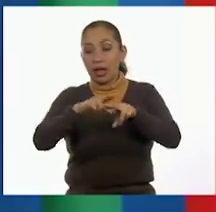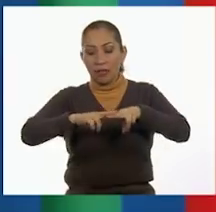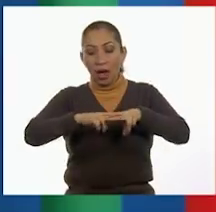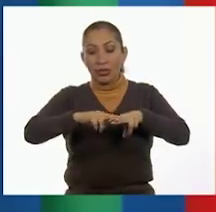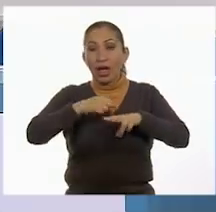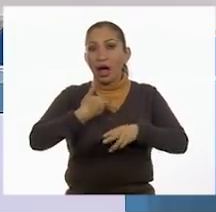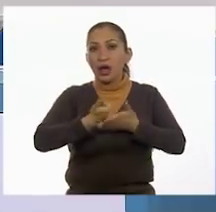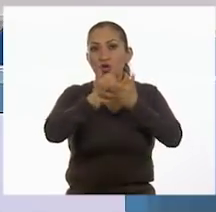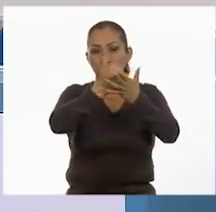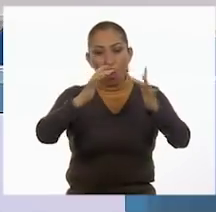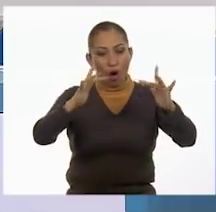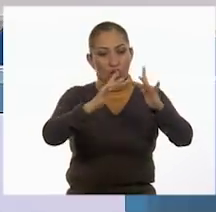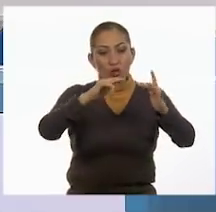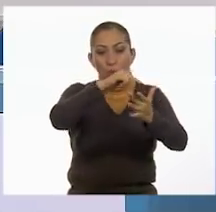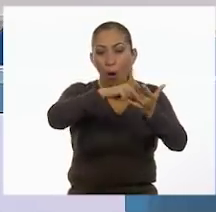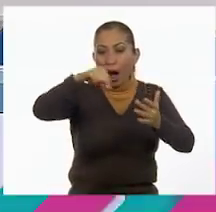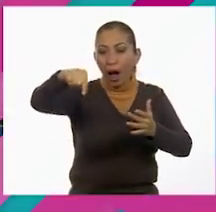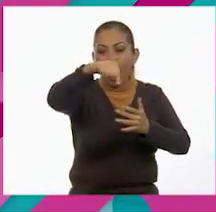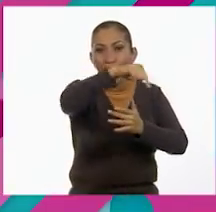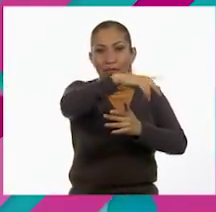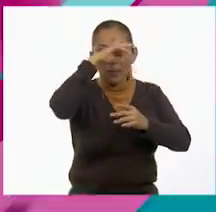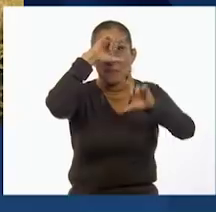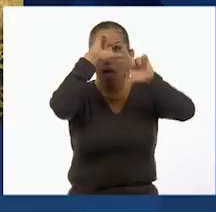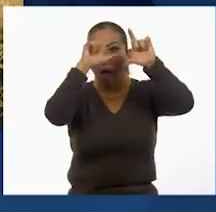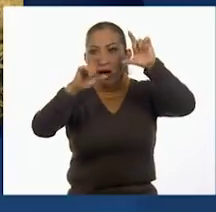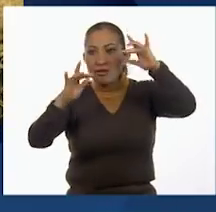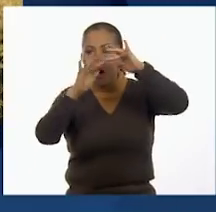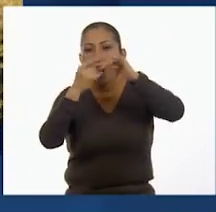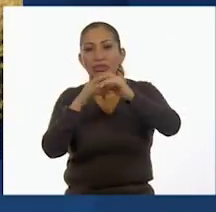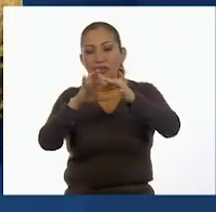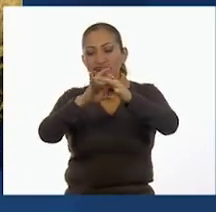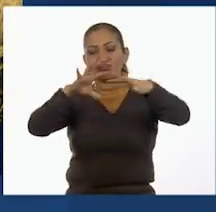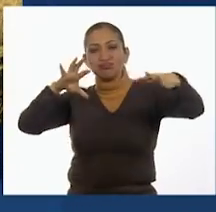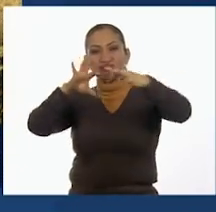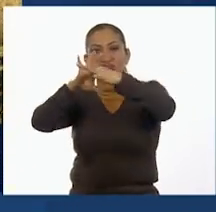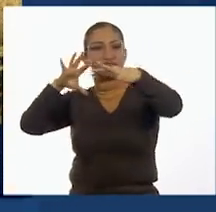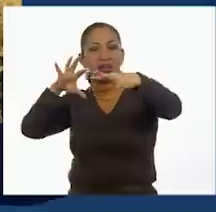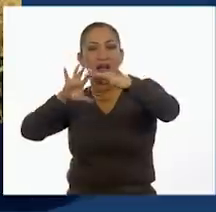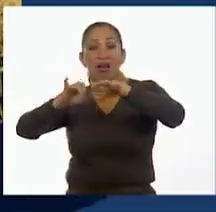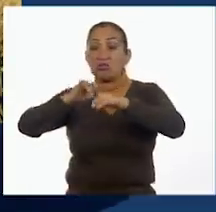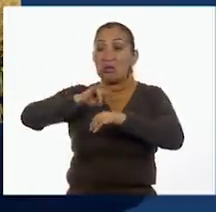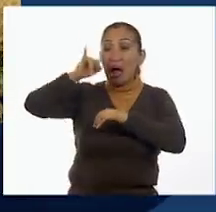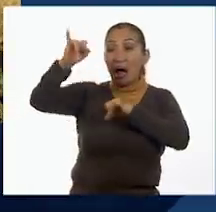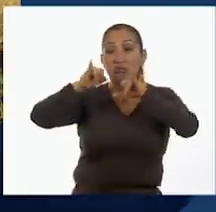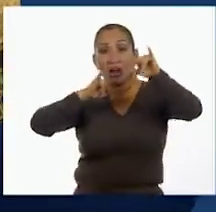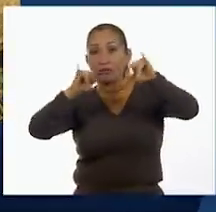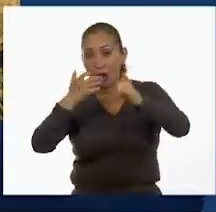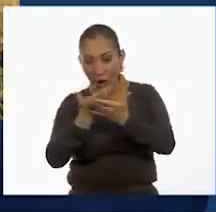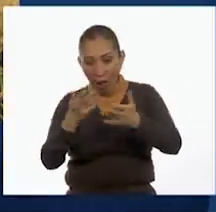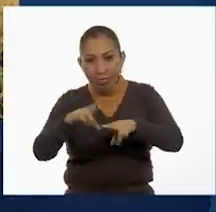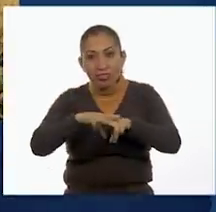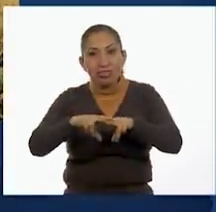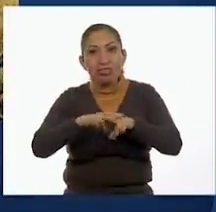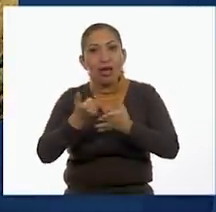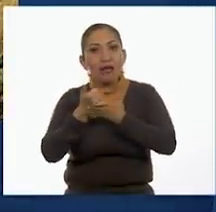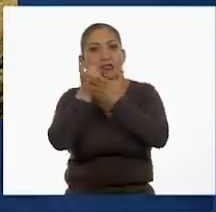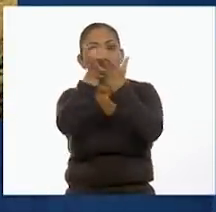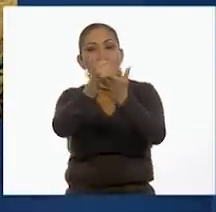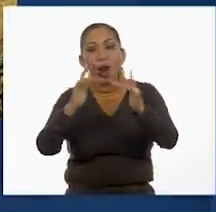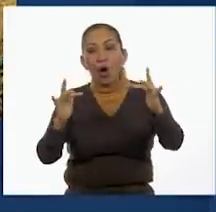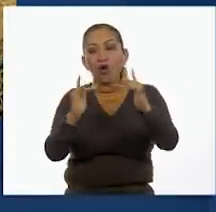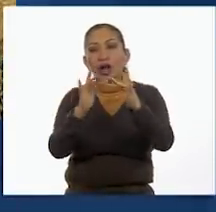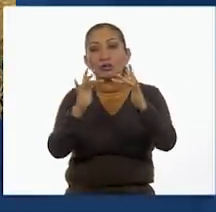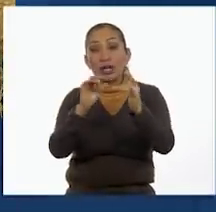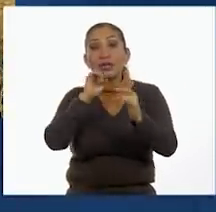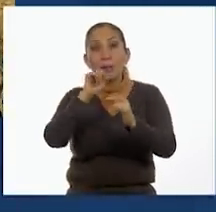ferrocarril permitió conectar muchos territorios de la República que hasta entonces habían estado aislados y lejanos. El ferrocarril